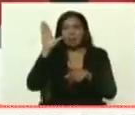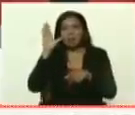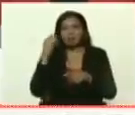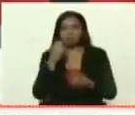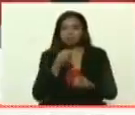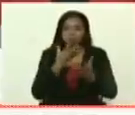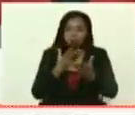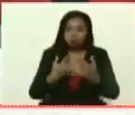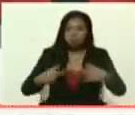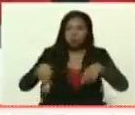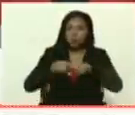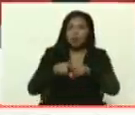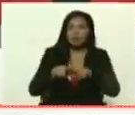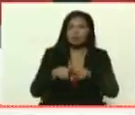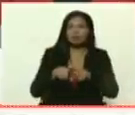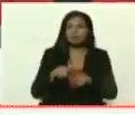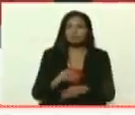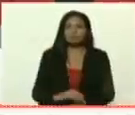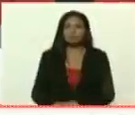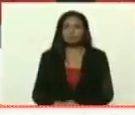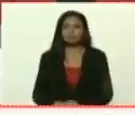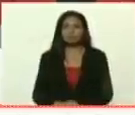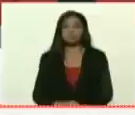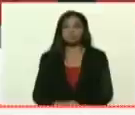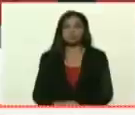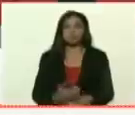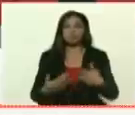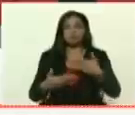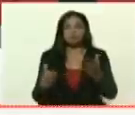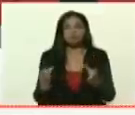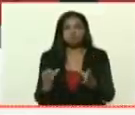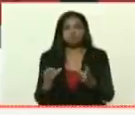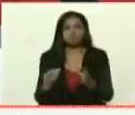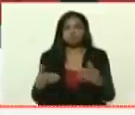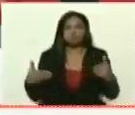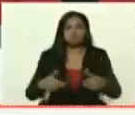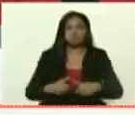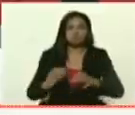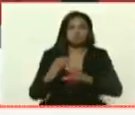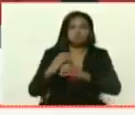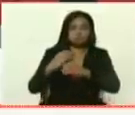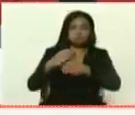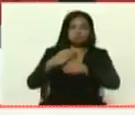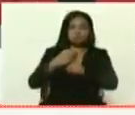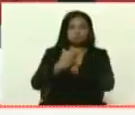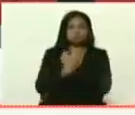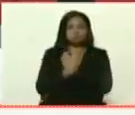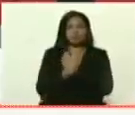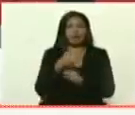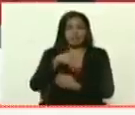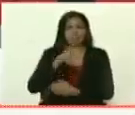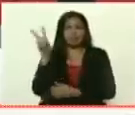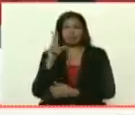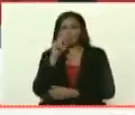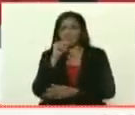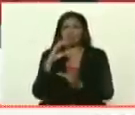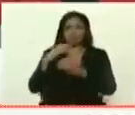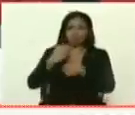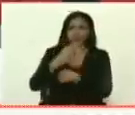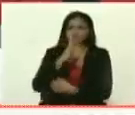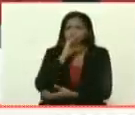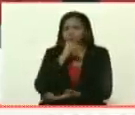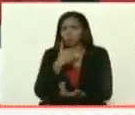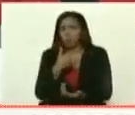presiones. Quien cedió a las presiones fue ella. Y Venezuela no siente ninguna presión. Un papel mal